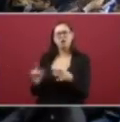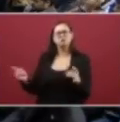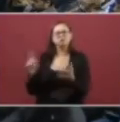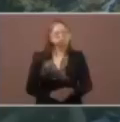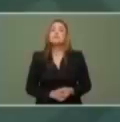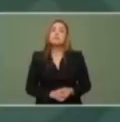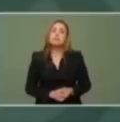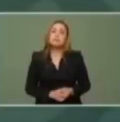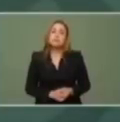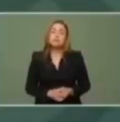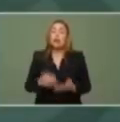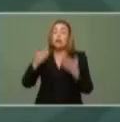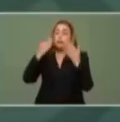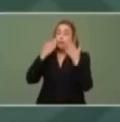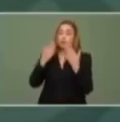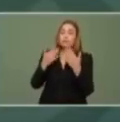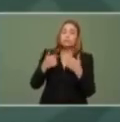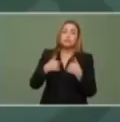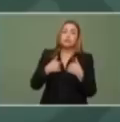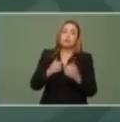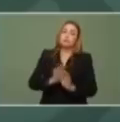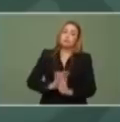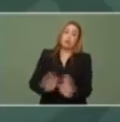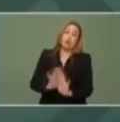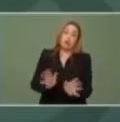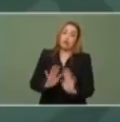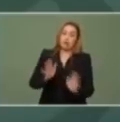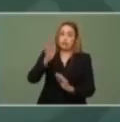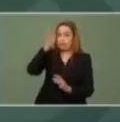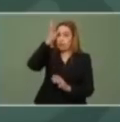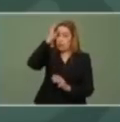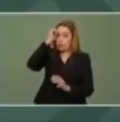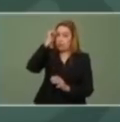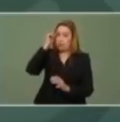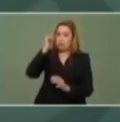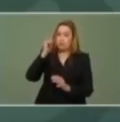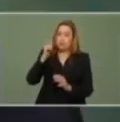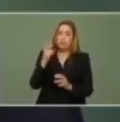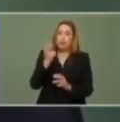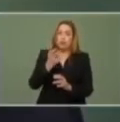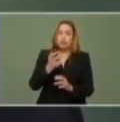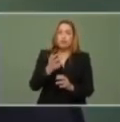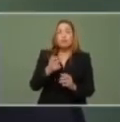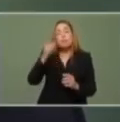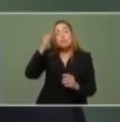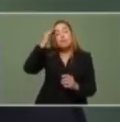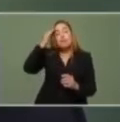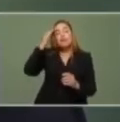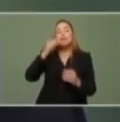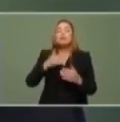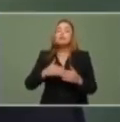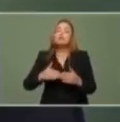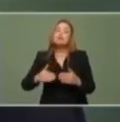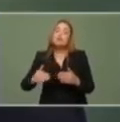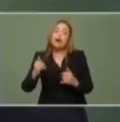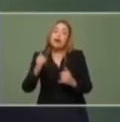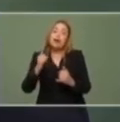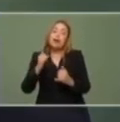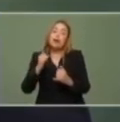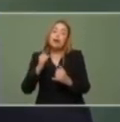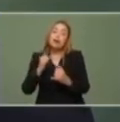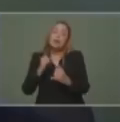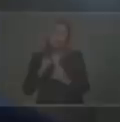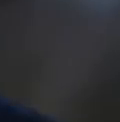contra poderosos y la gente se lo compra, gana. En este caso era los poderosos de Pemex,